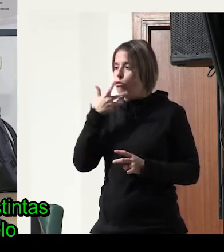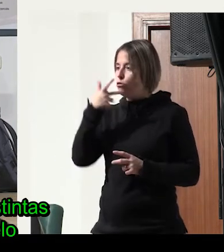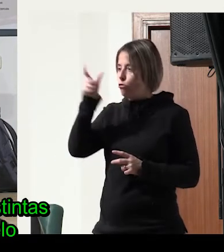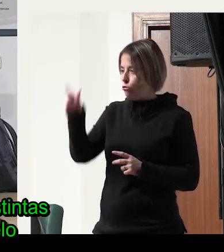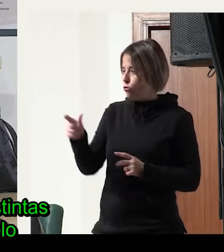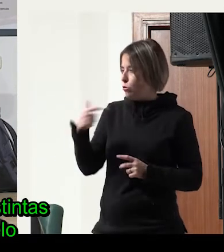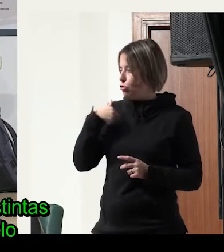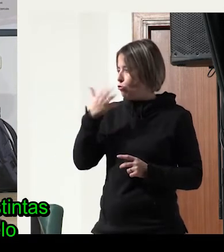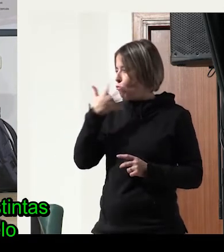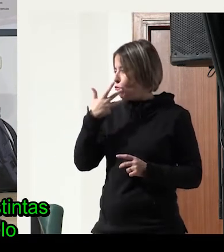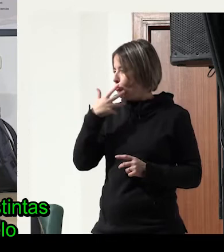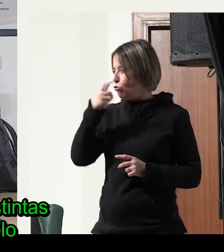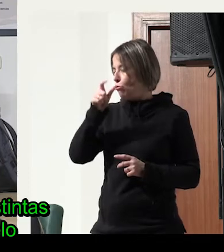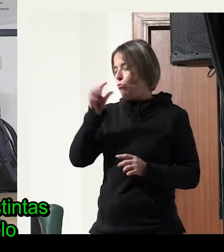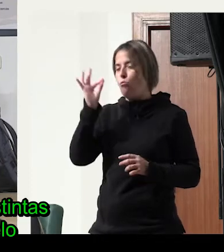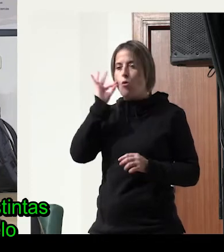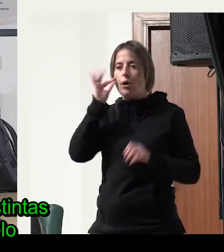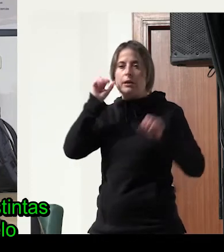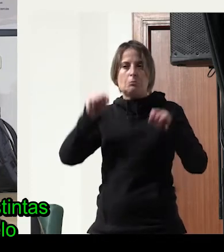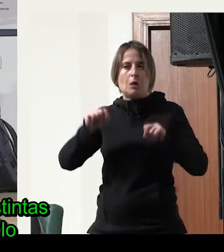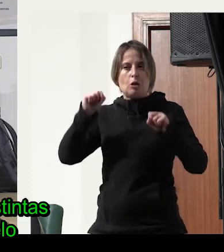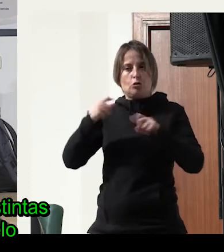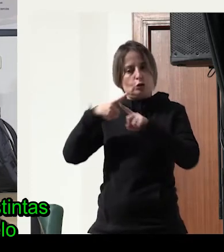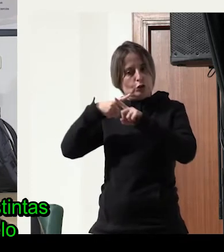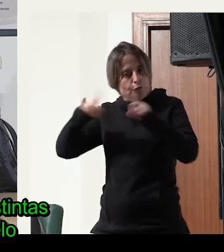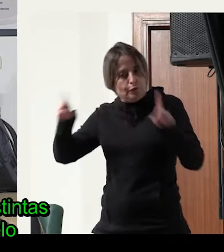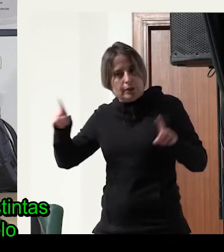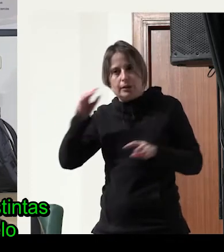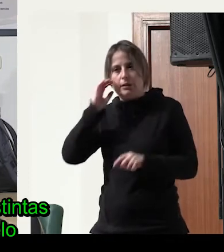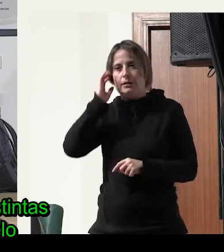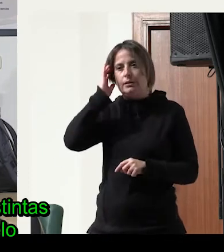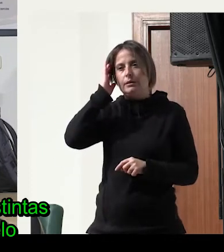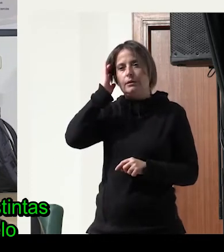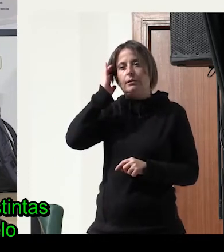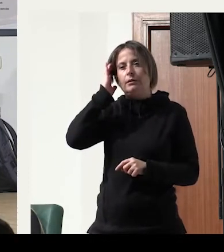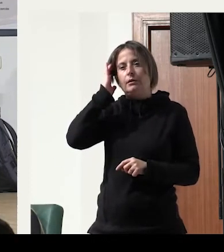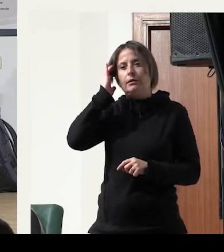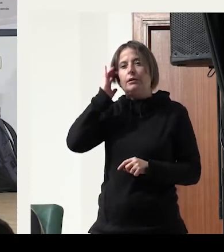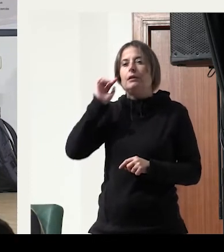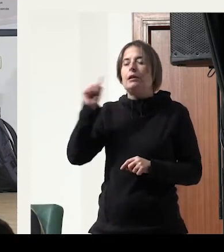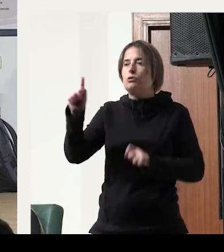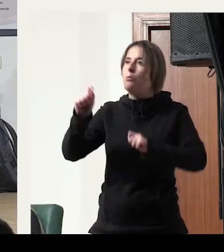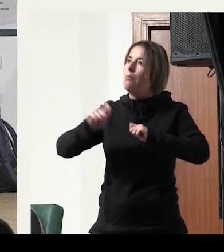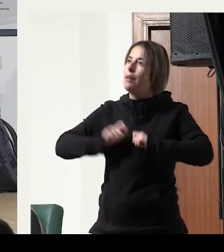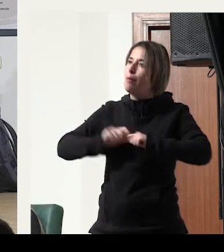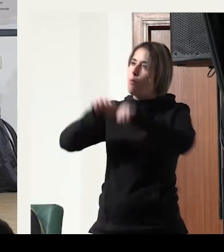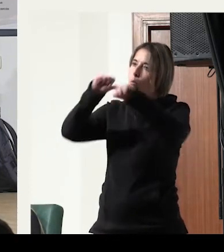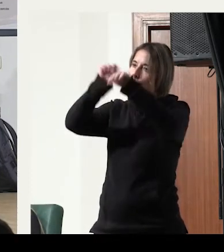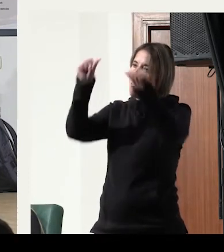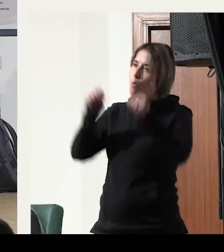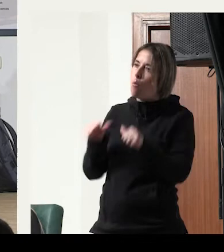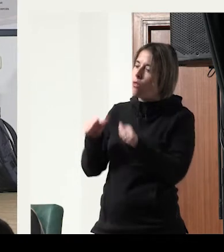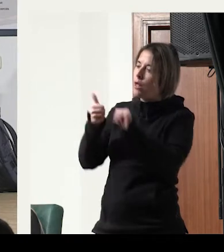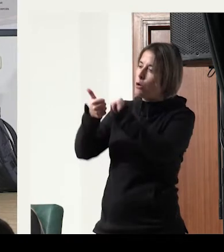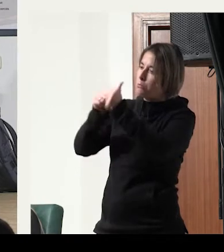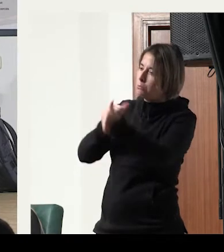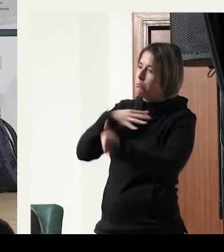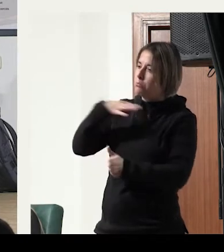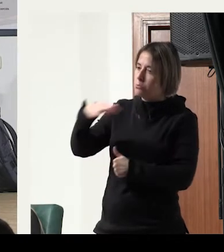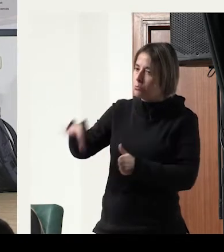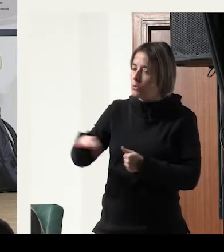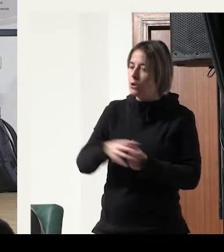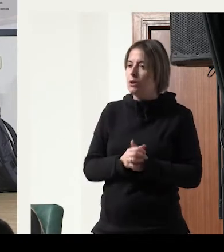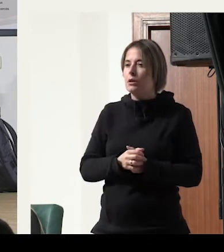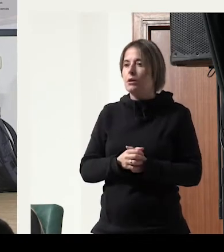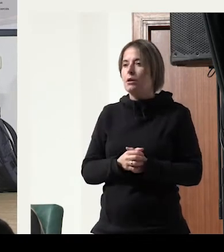mujeres mayores distintas y algunas, quiero decir que me sirven de modelo, o partes de su vida me sirven de modelo, pero